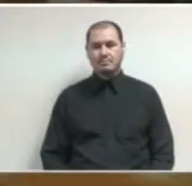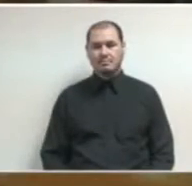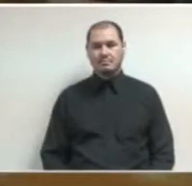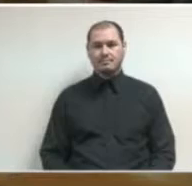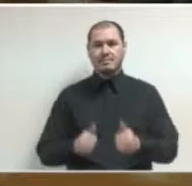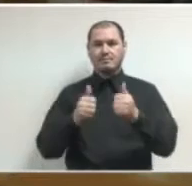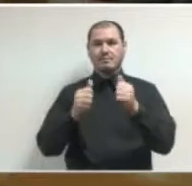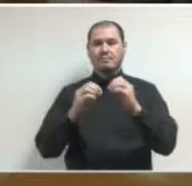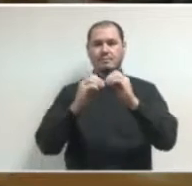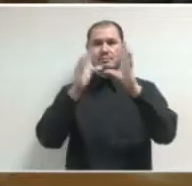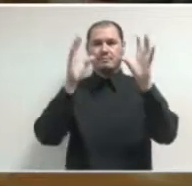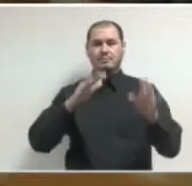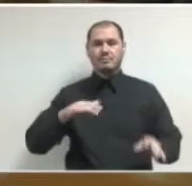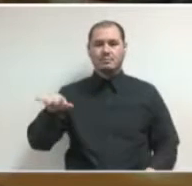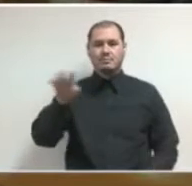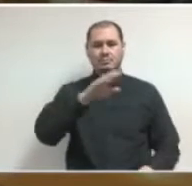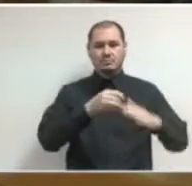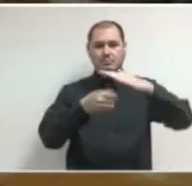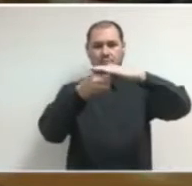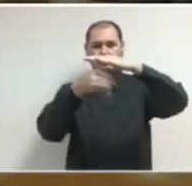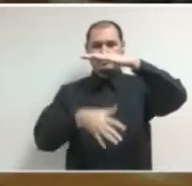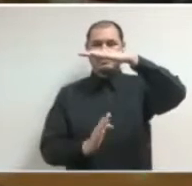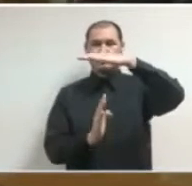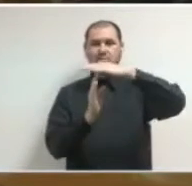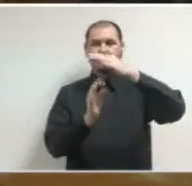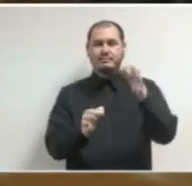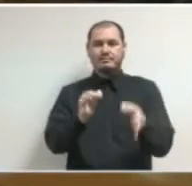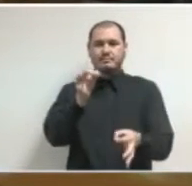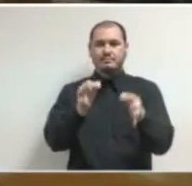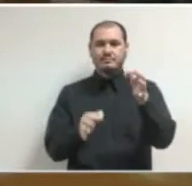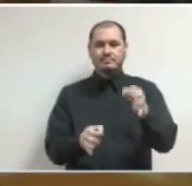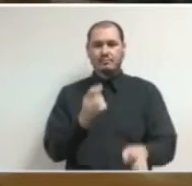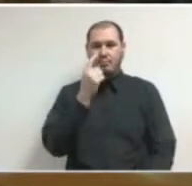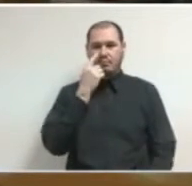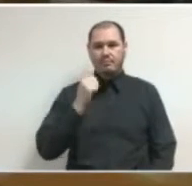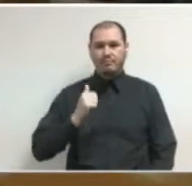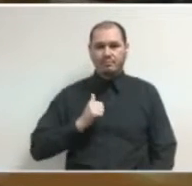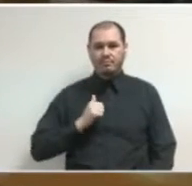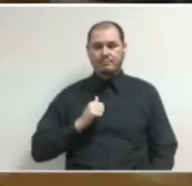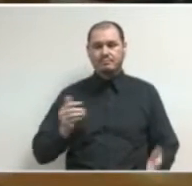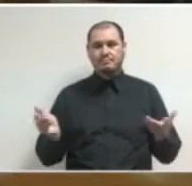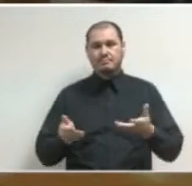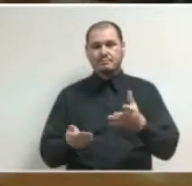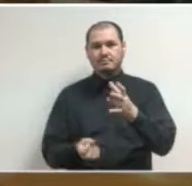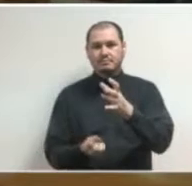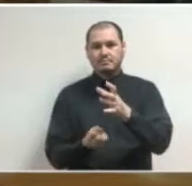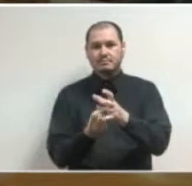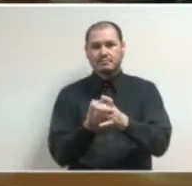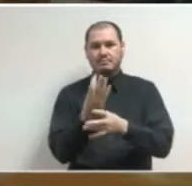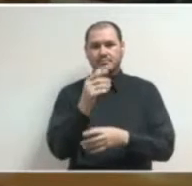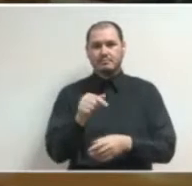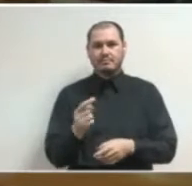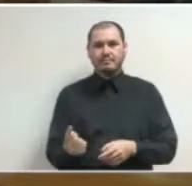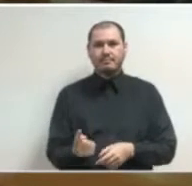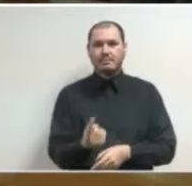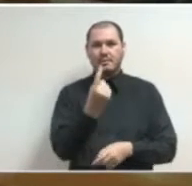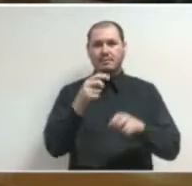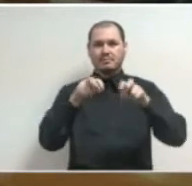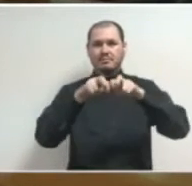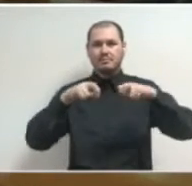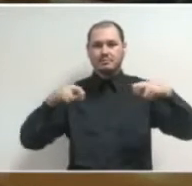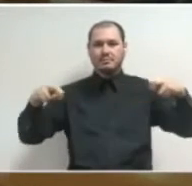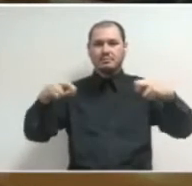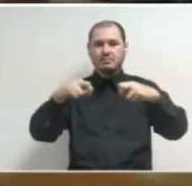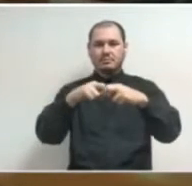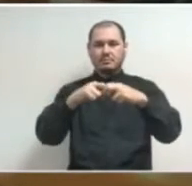Muy buenos días, señora ministra Carolina Llanes. Buenos días, Petit señor maite, mío para te ministro. ape, Vamos a dar ministro inicio Cuera, a la ministra Carolina primera Llanes, ambos Cuera, ordinaria, la cosa